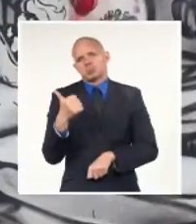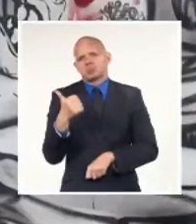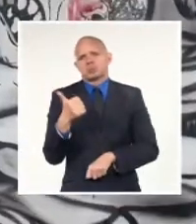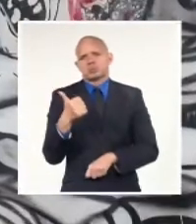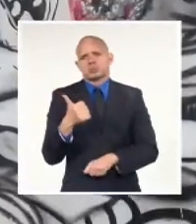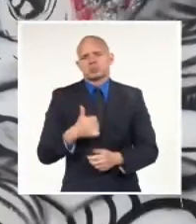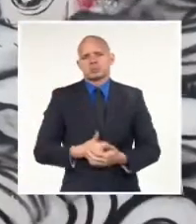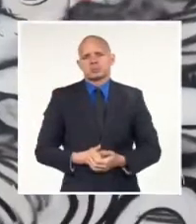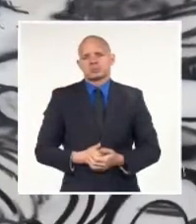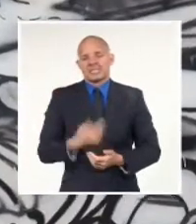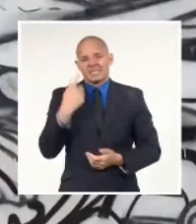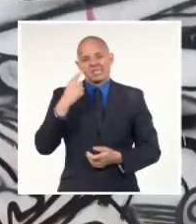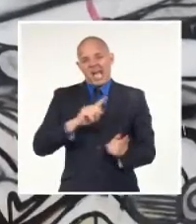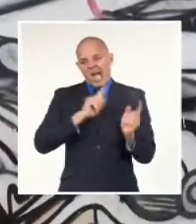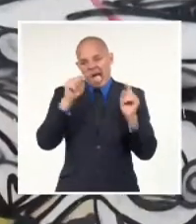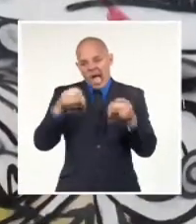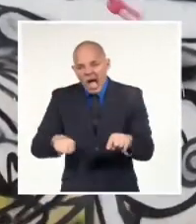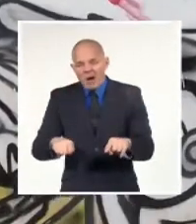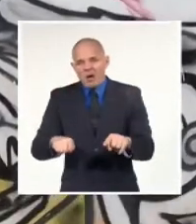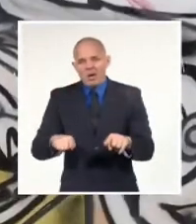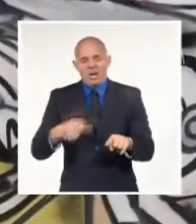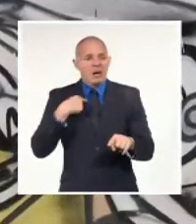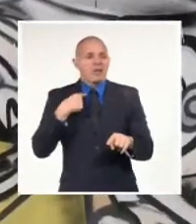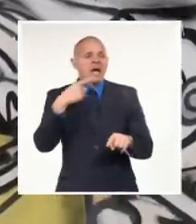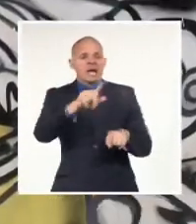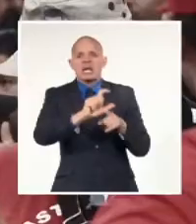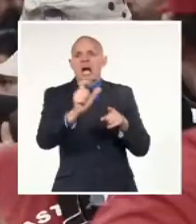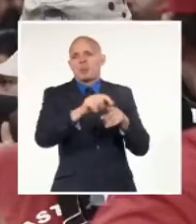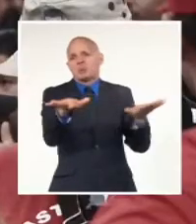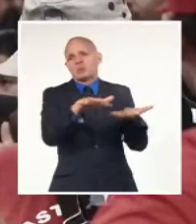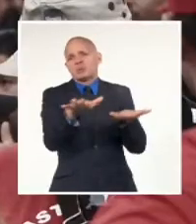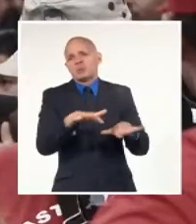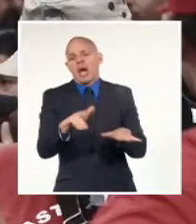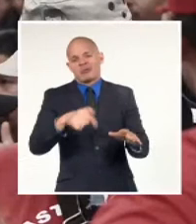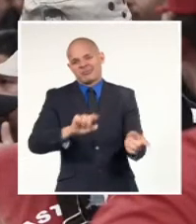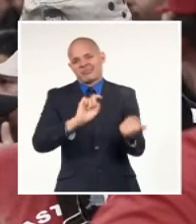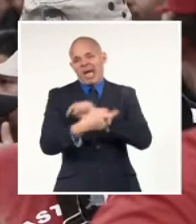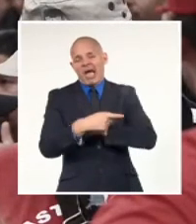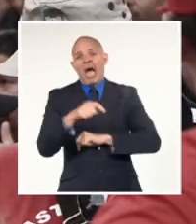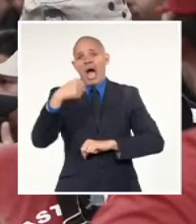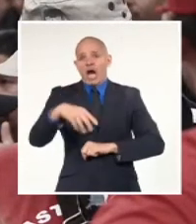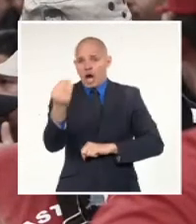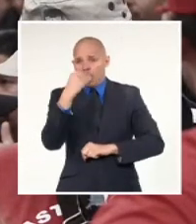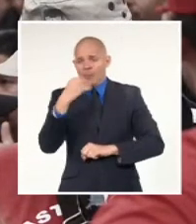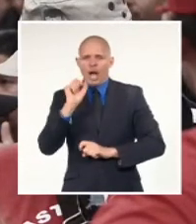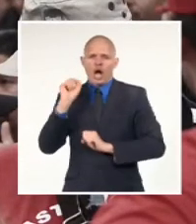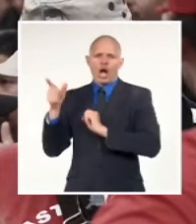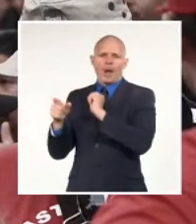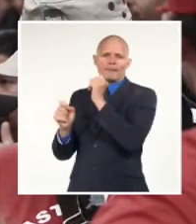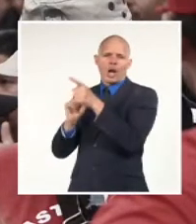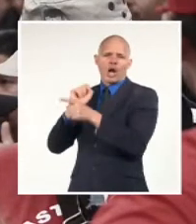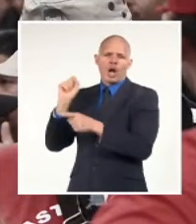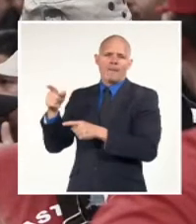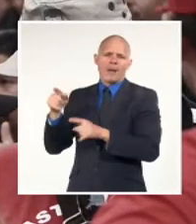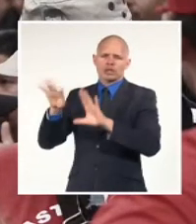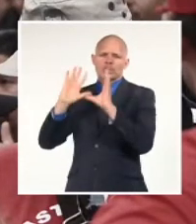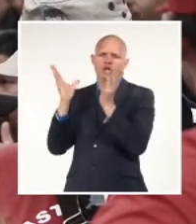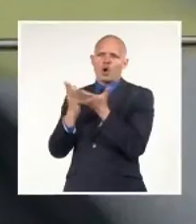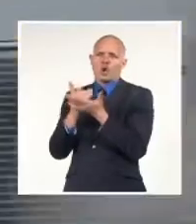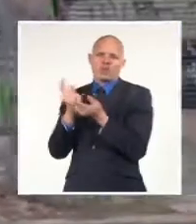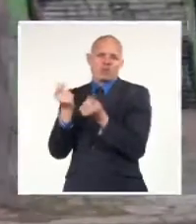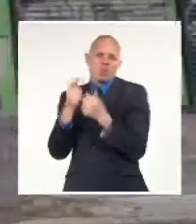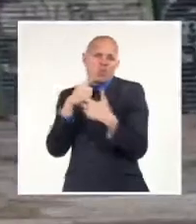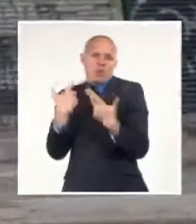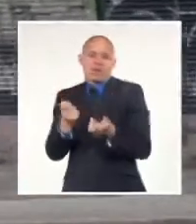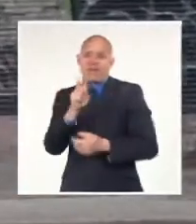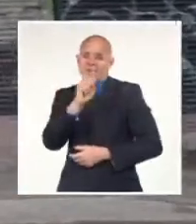Ahora tenemos que comprarle a ellos el 85% de lo que consumimos y ahí se llevan 22 mil millones en